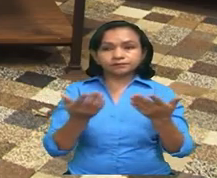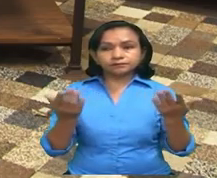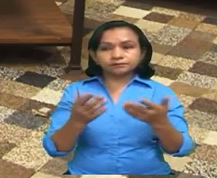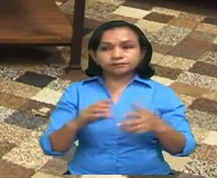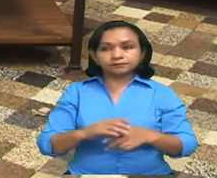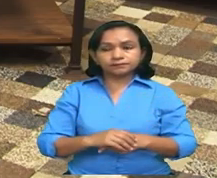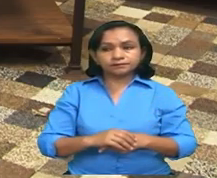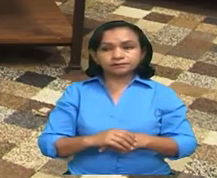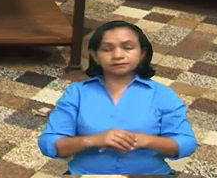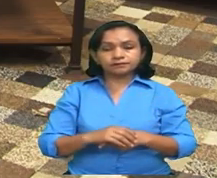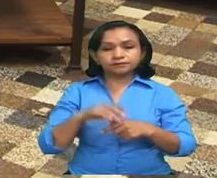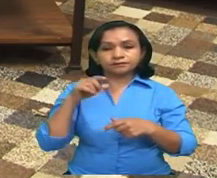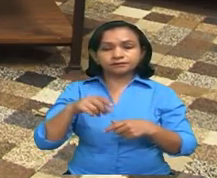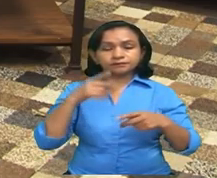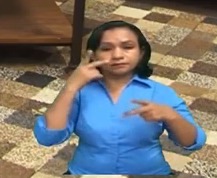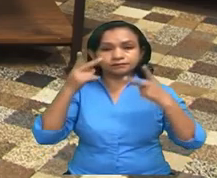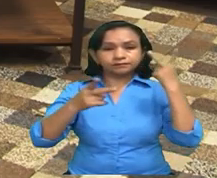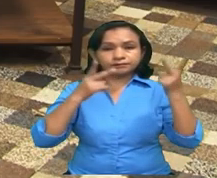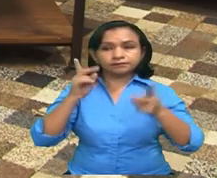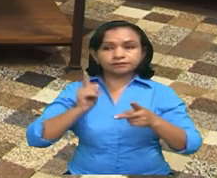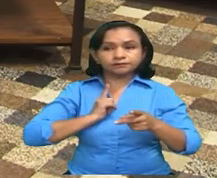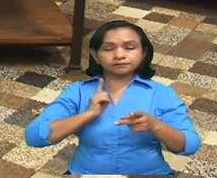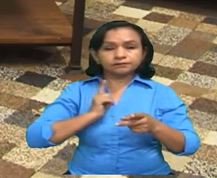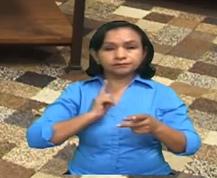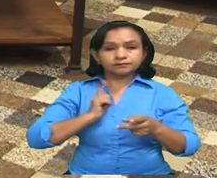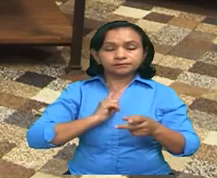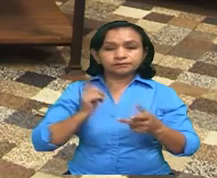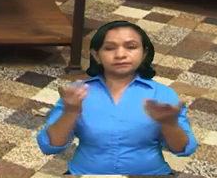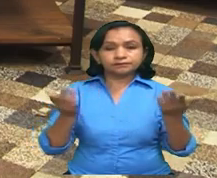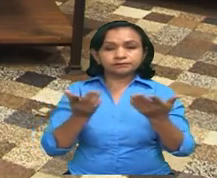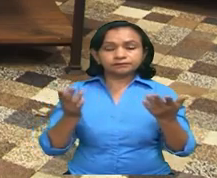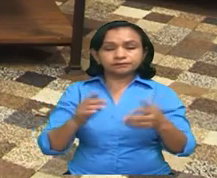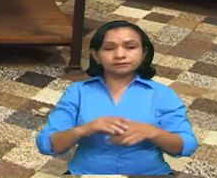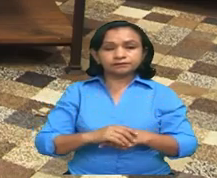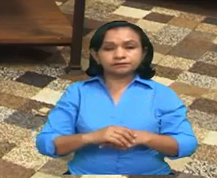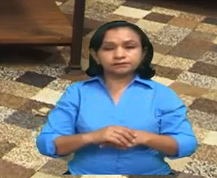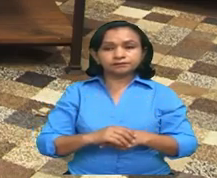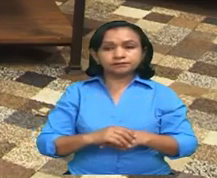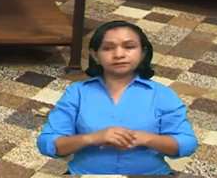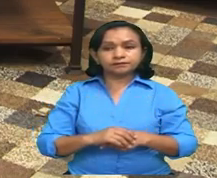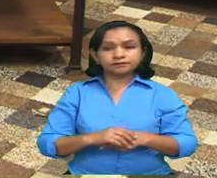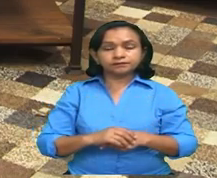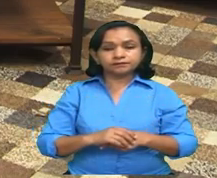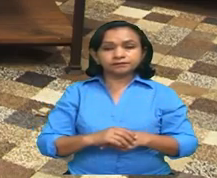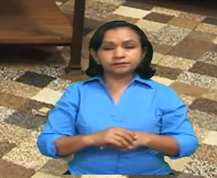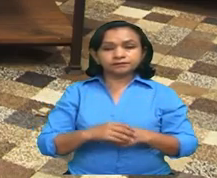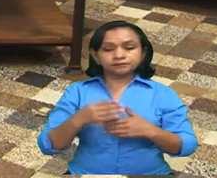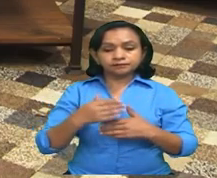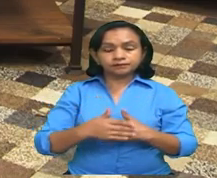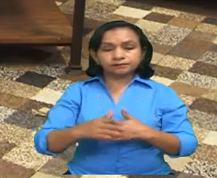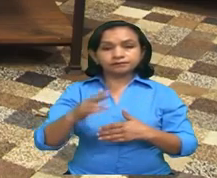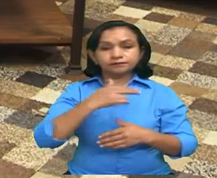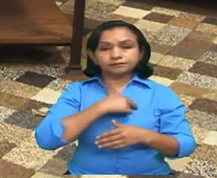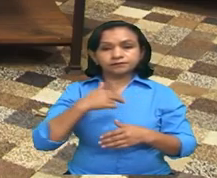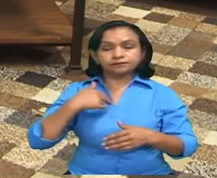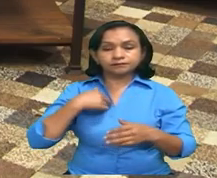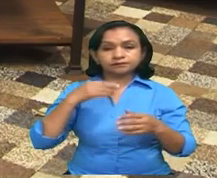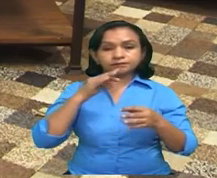como país, qué es lo que tenemos para ofertar, nuestra belleza, y se fueron muy contentos. Ah, bueno, y